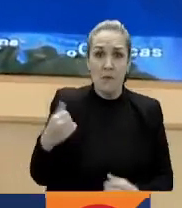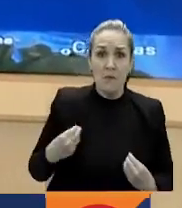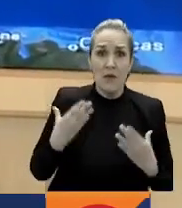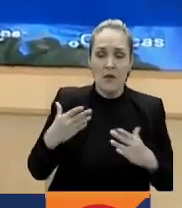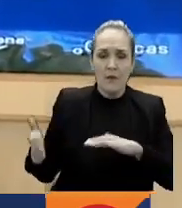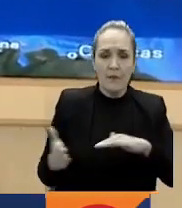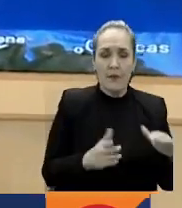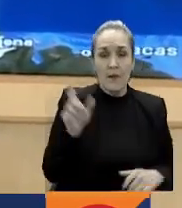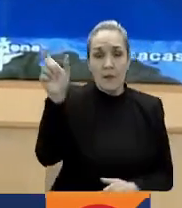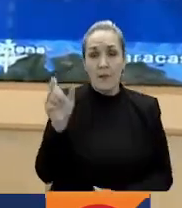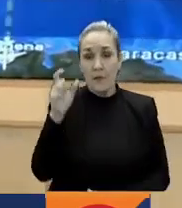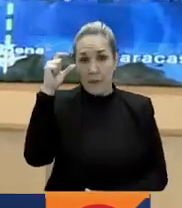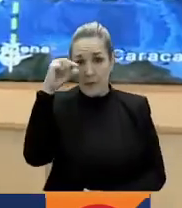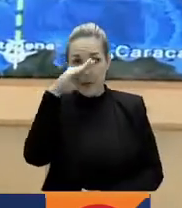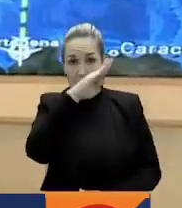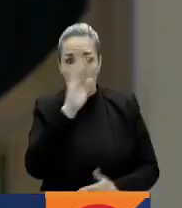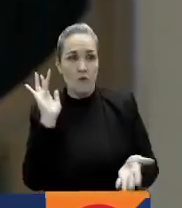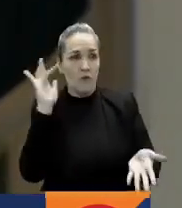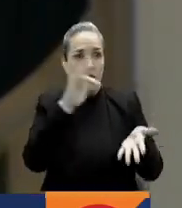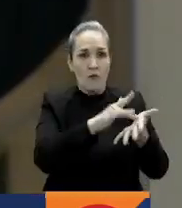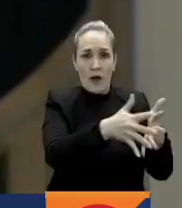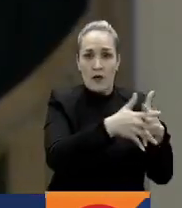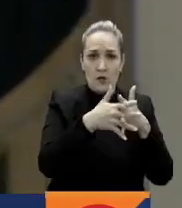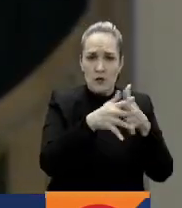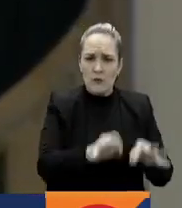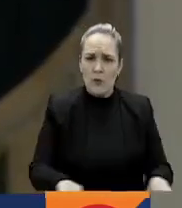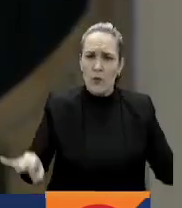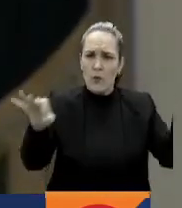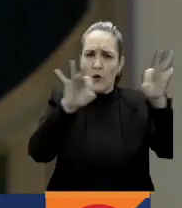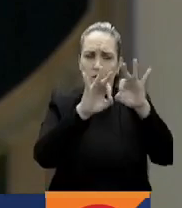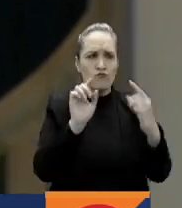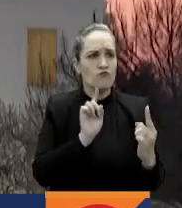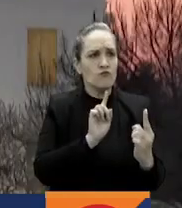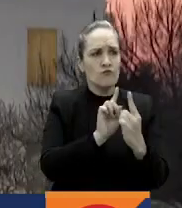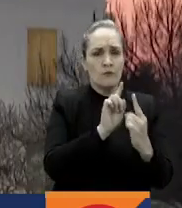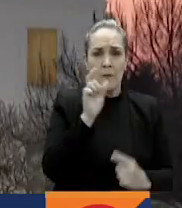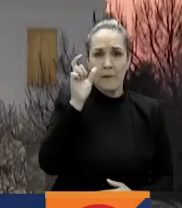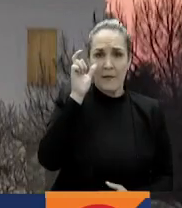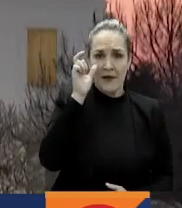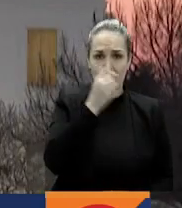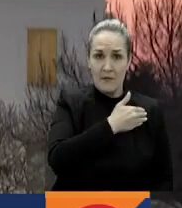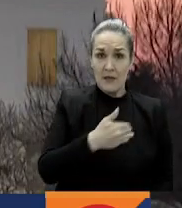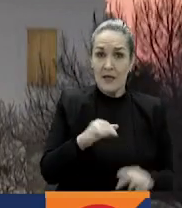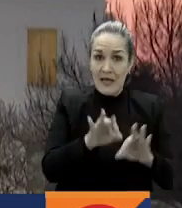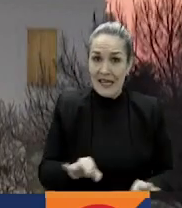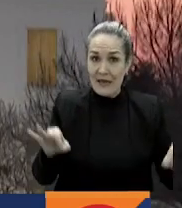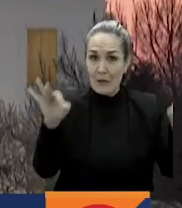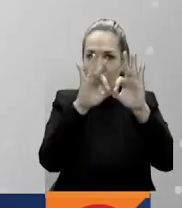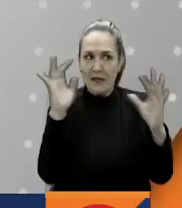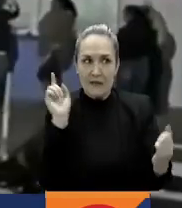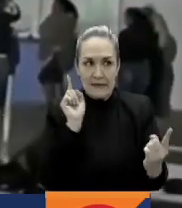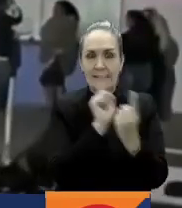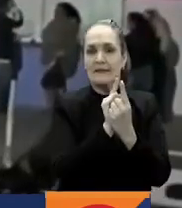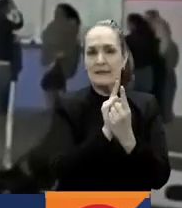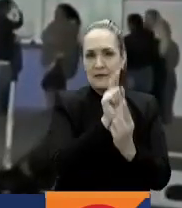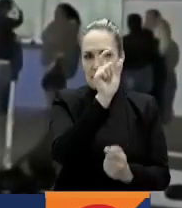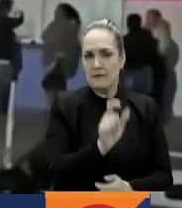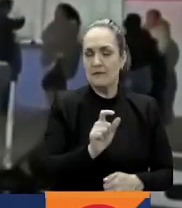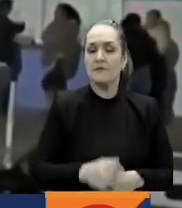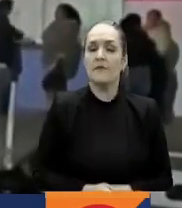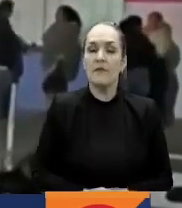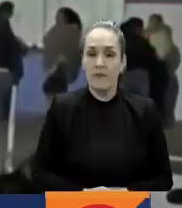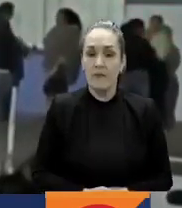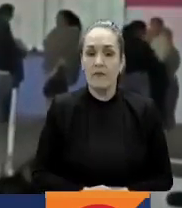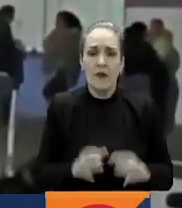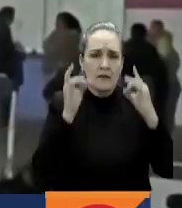presidente de la República a Estados Unidos. Encuentro con Joe Biden, el punto más importante de la agenda.